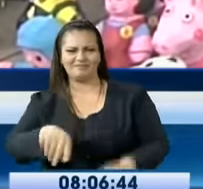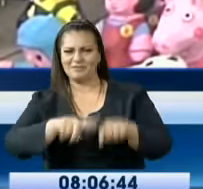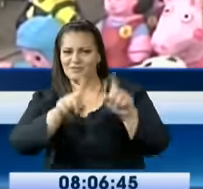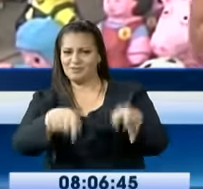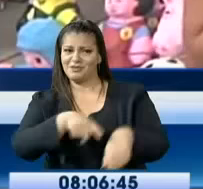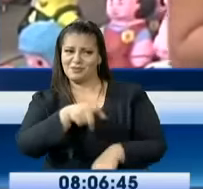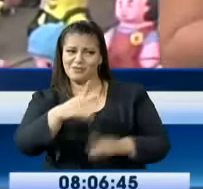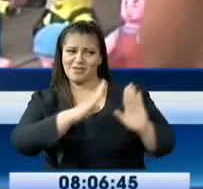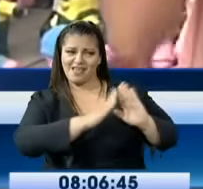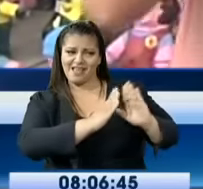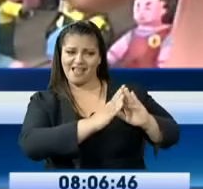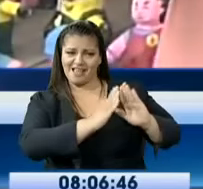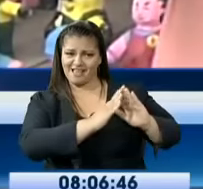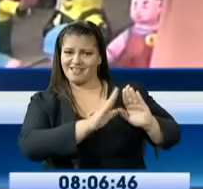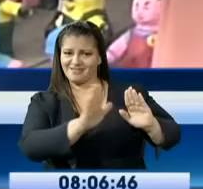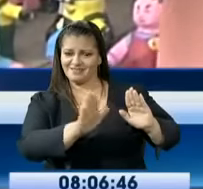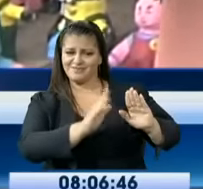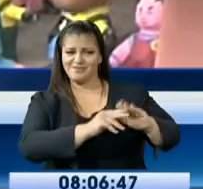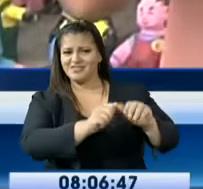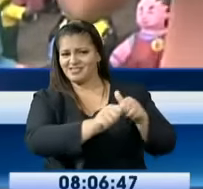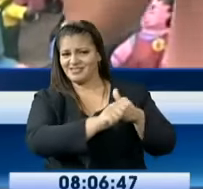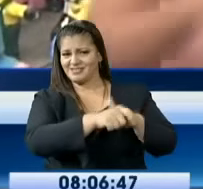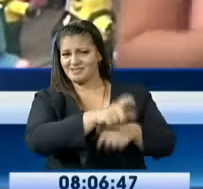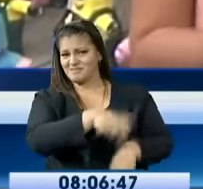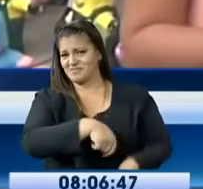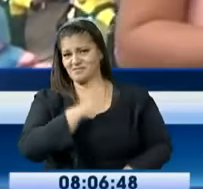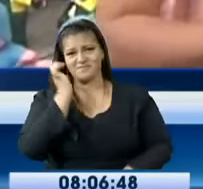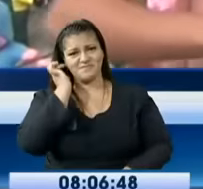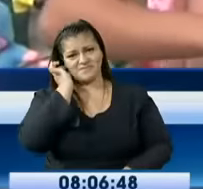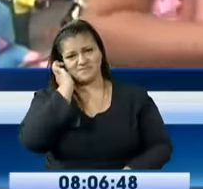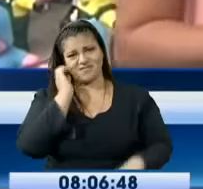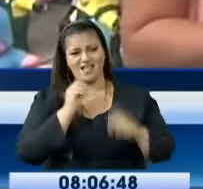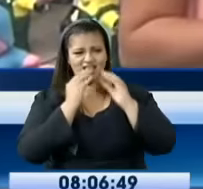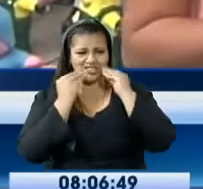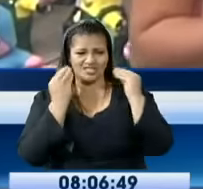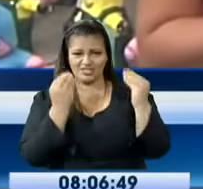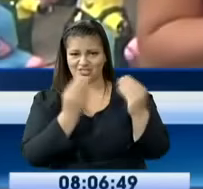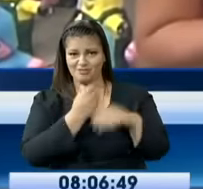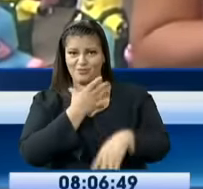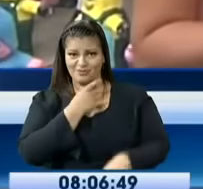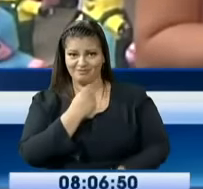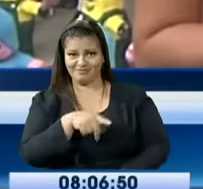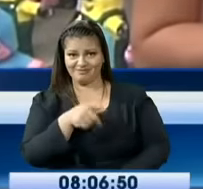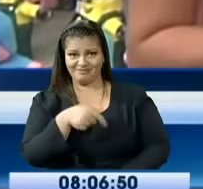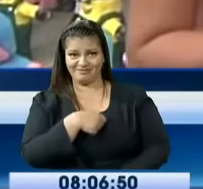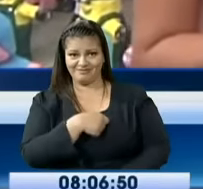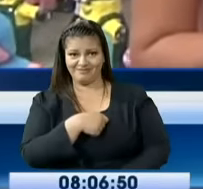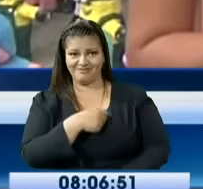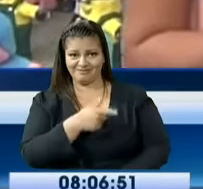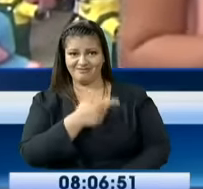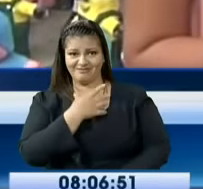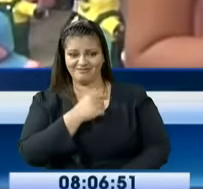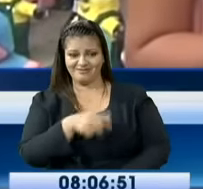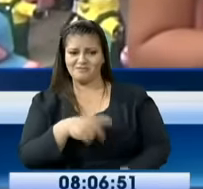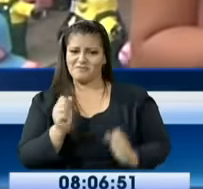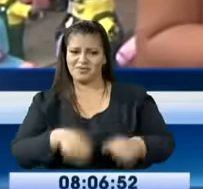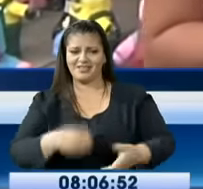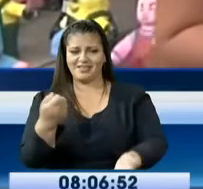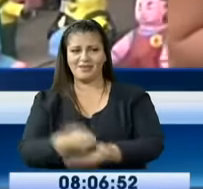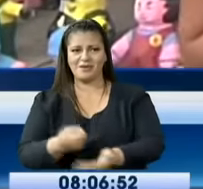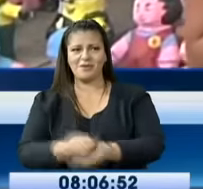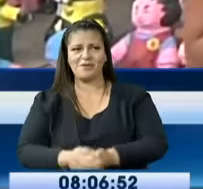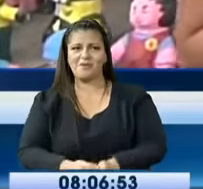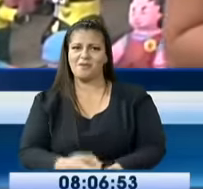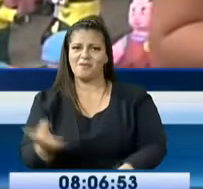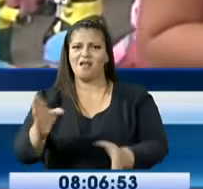monigote. Sí lo voy a comprar, le cuento. Ah, muy bien. Al igual que usted, voy a comprar 5 también. ¿Y usted también tiene...?